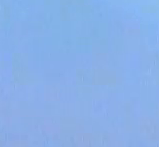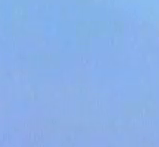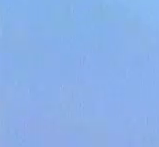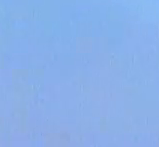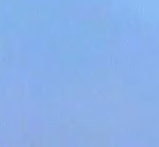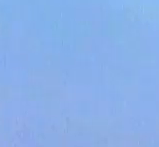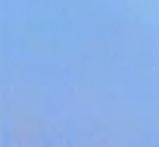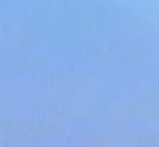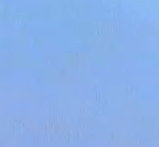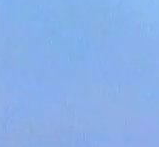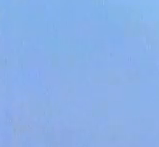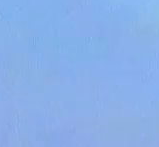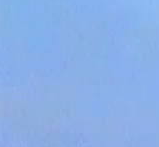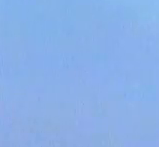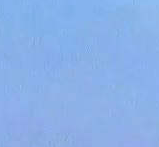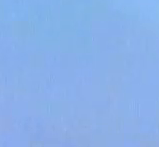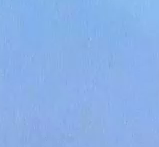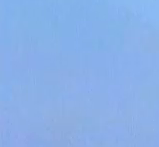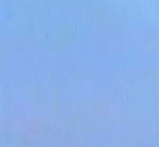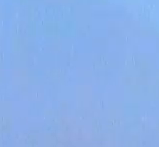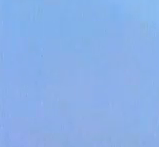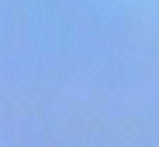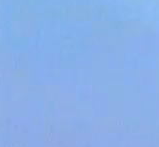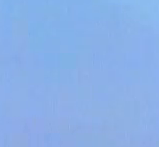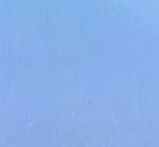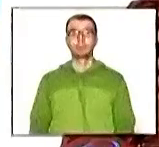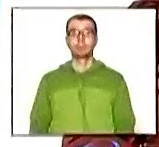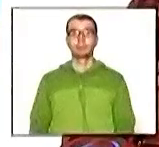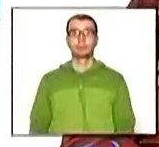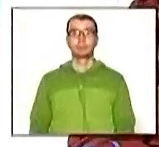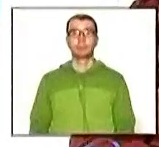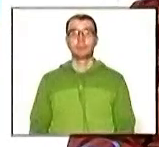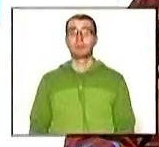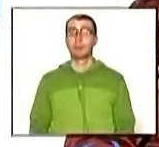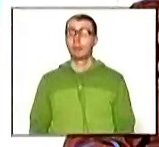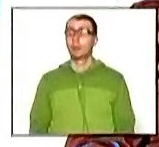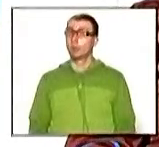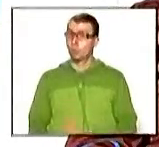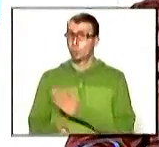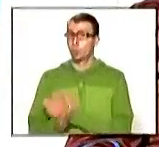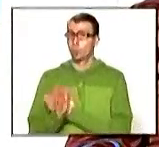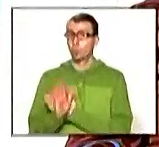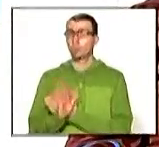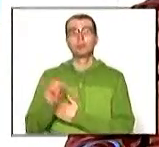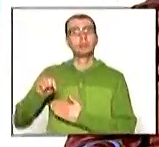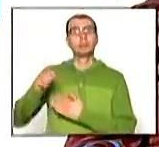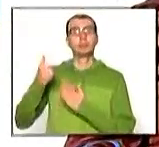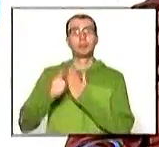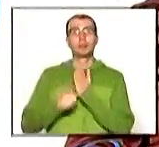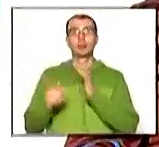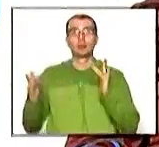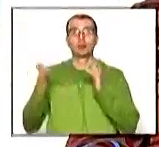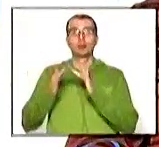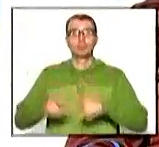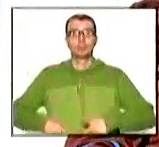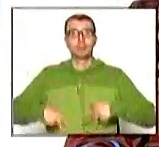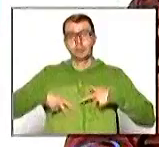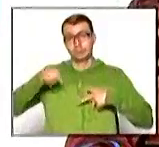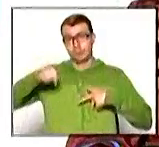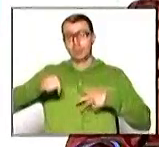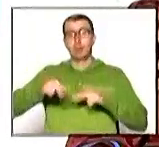para la enfermedad vascular. Basulati. Seguimos nuestro programa Conexión Vital hoy desde